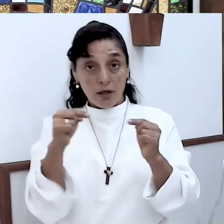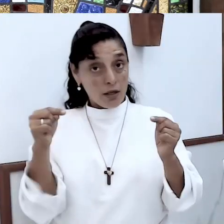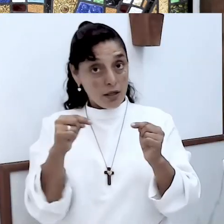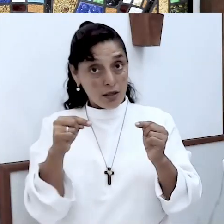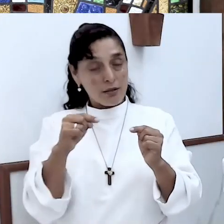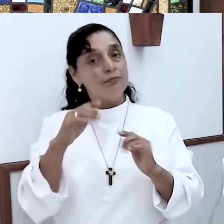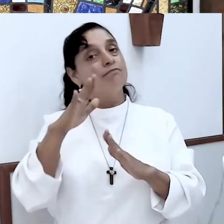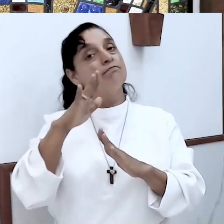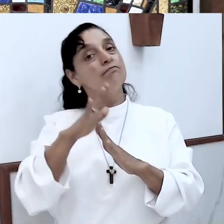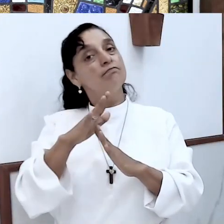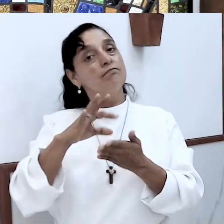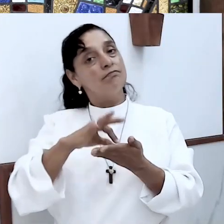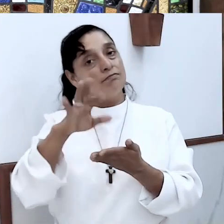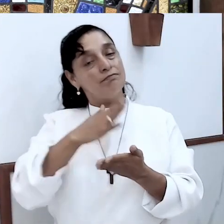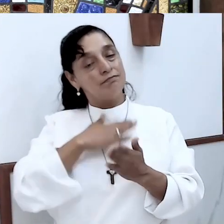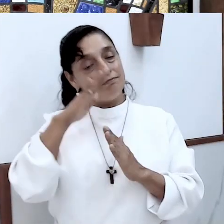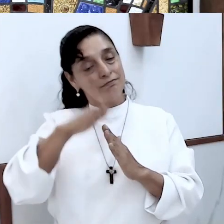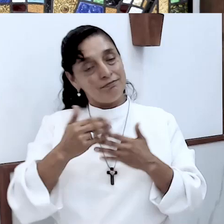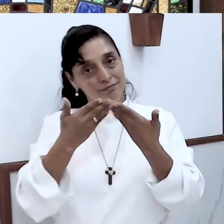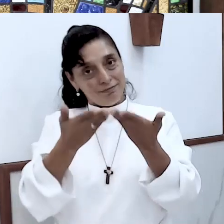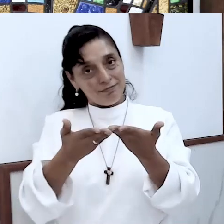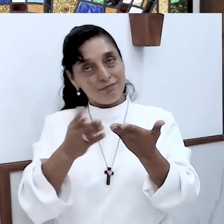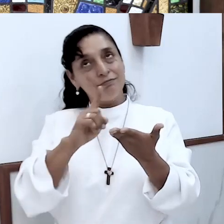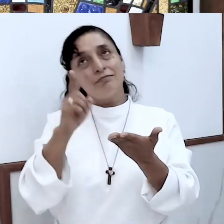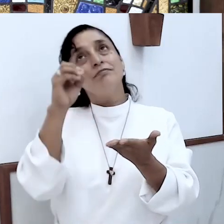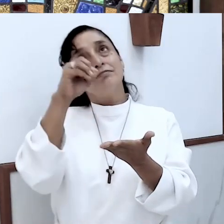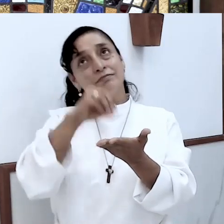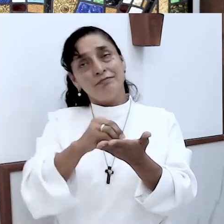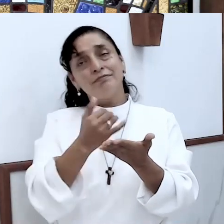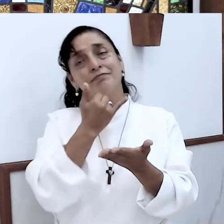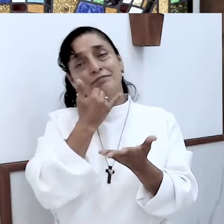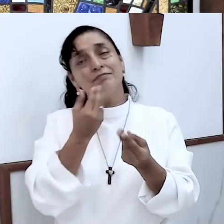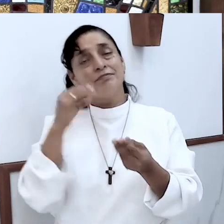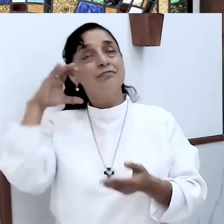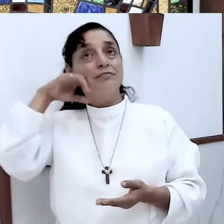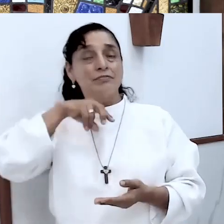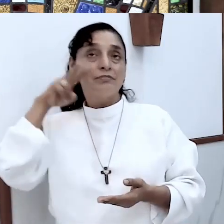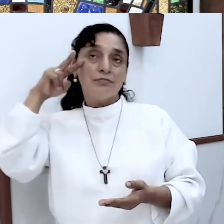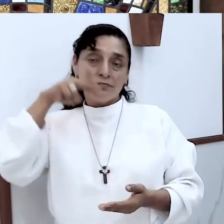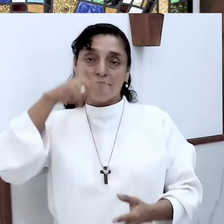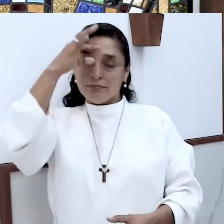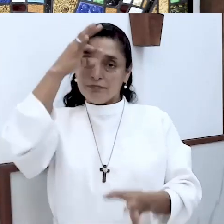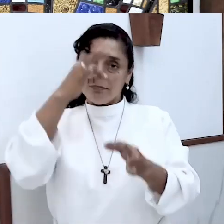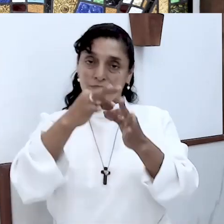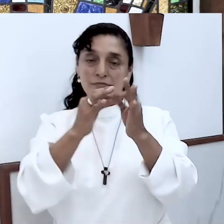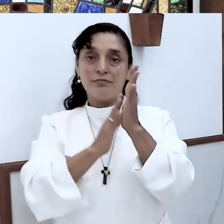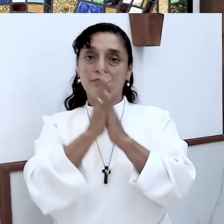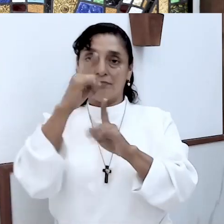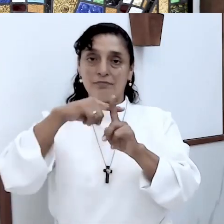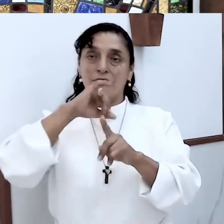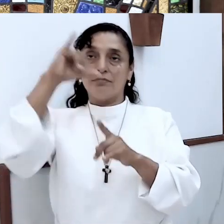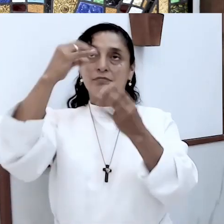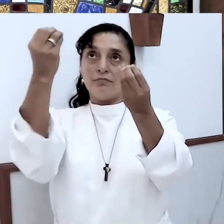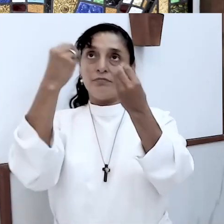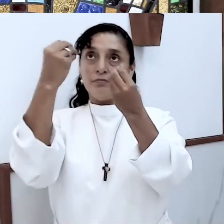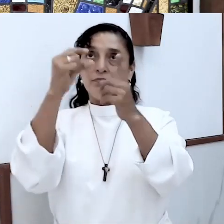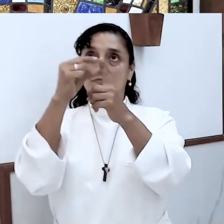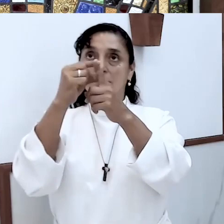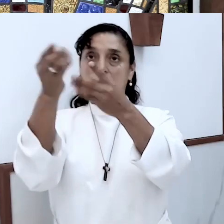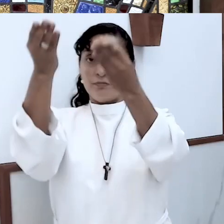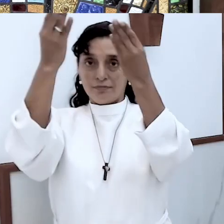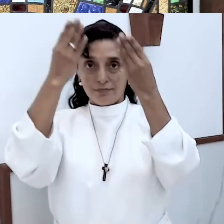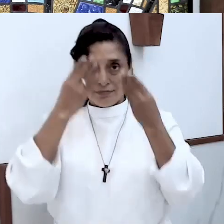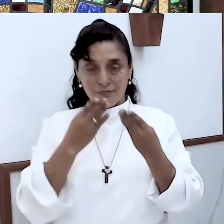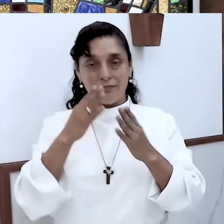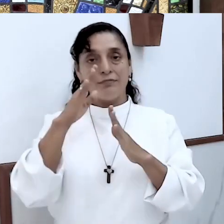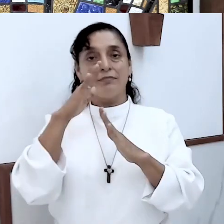apóstoles, la paz les dejo, mi paz les doy. No tengas en cuenta nuestros pecados, sino la fe de tu iglesia. Y conforme a tu